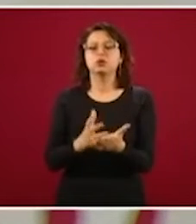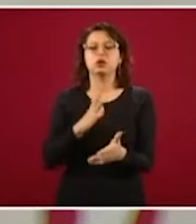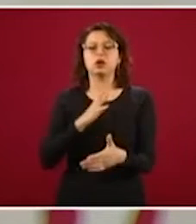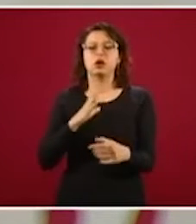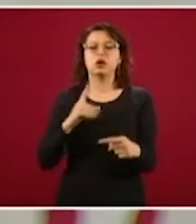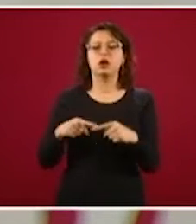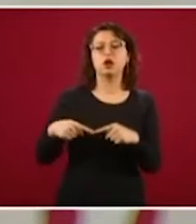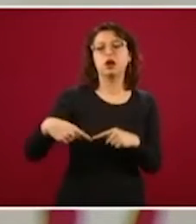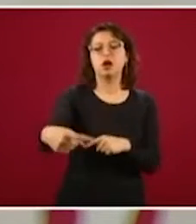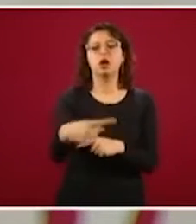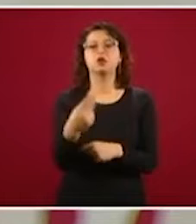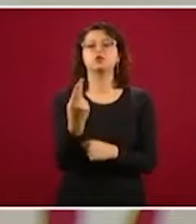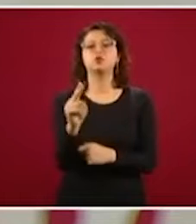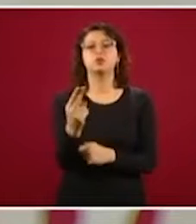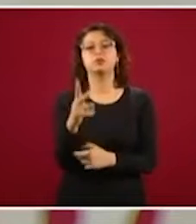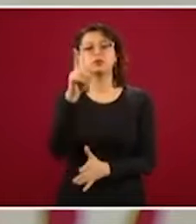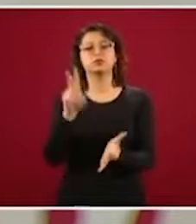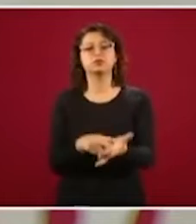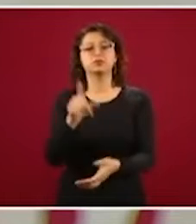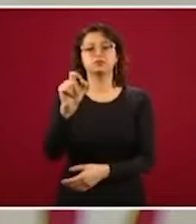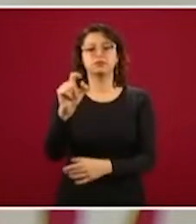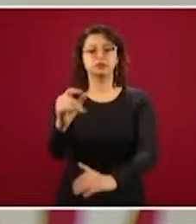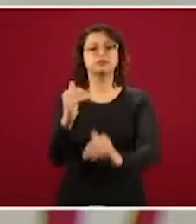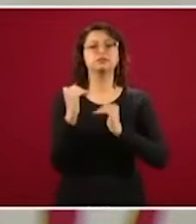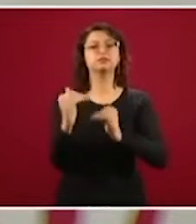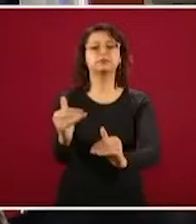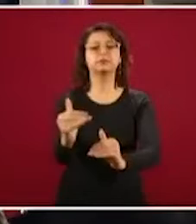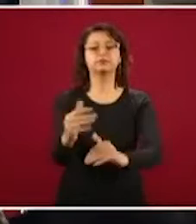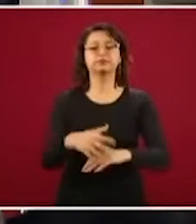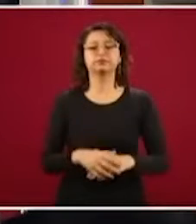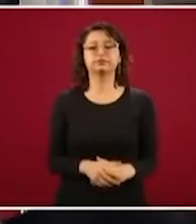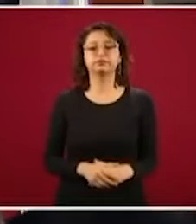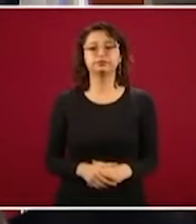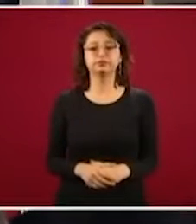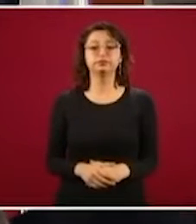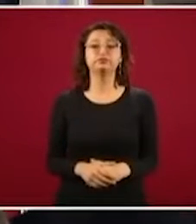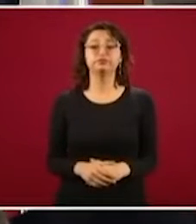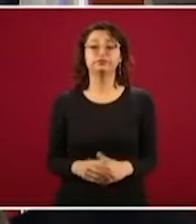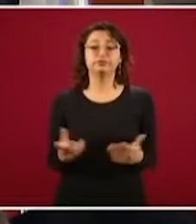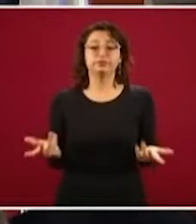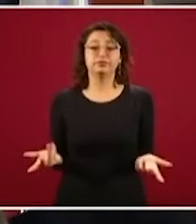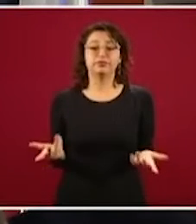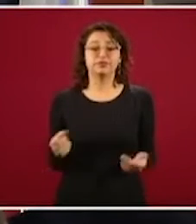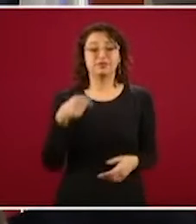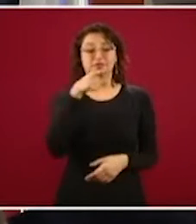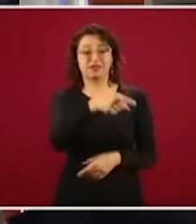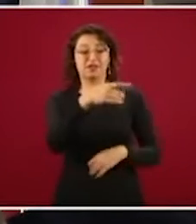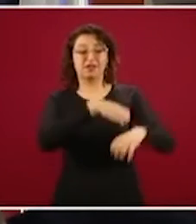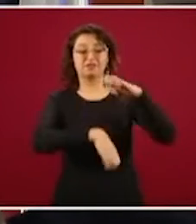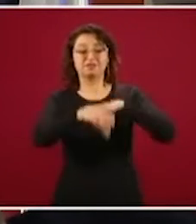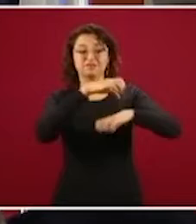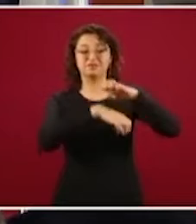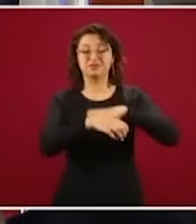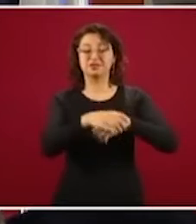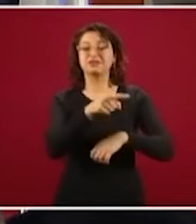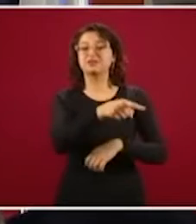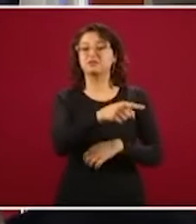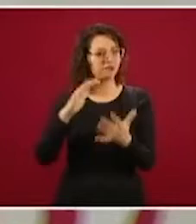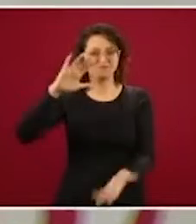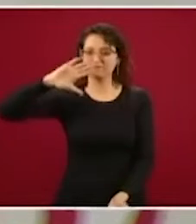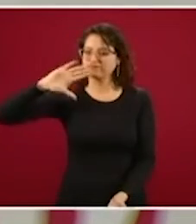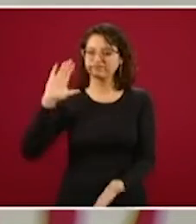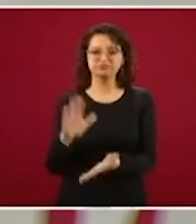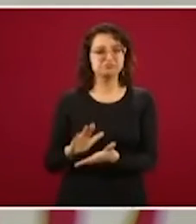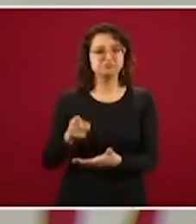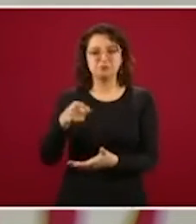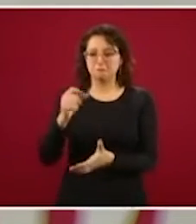hasta noviembre de 2020. Entonces, aquí vemos la acción de los intermediarios. El nuevo sistema de compras